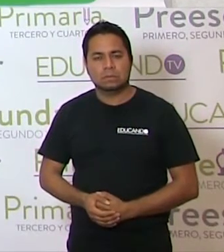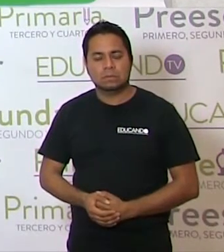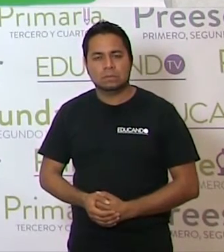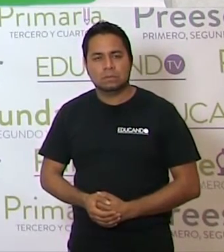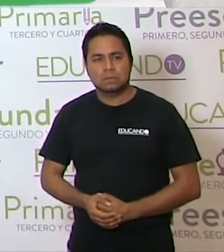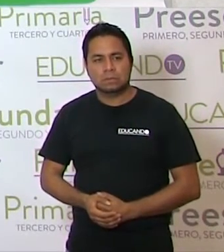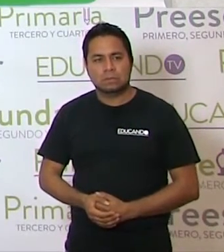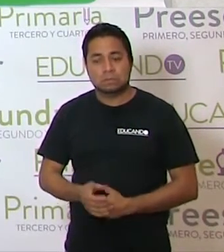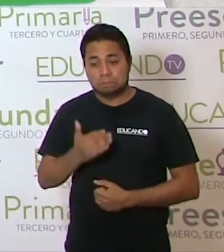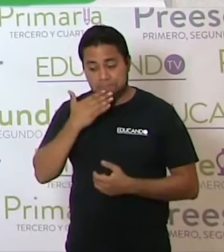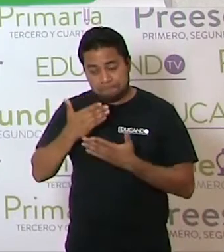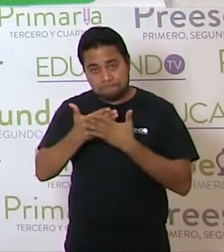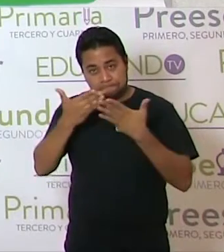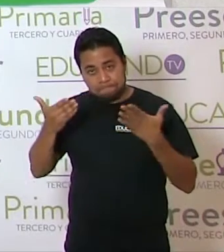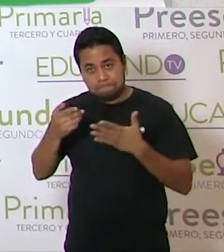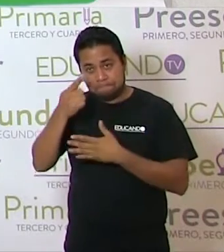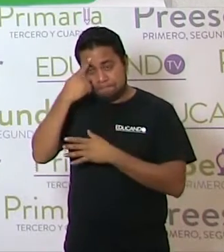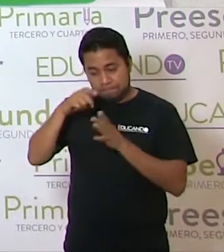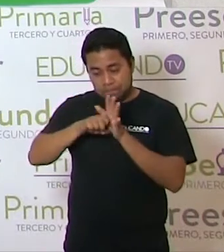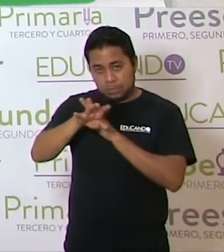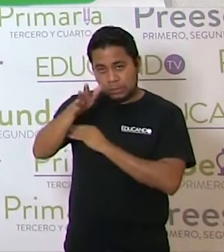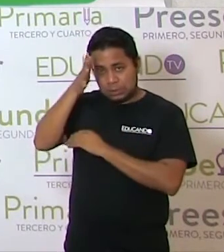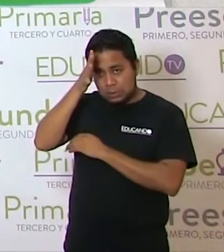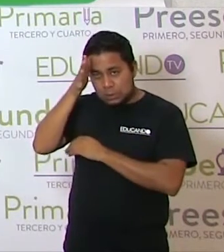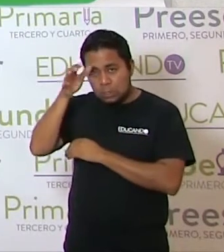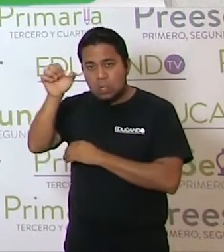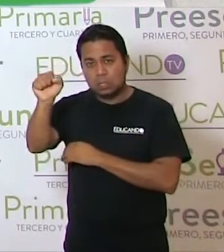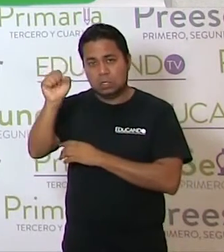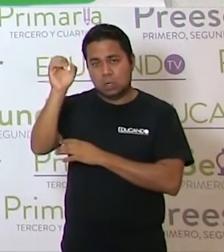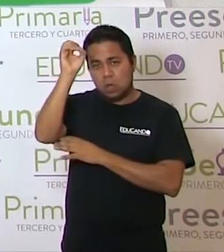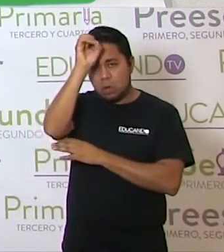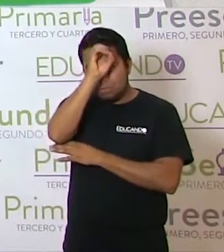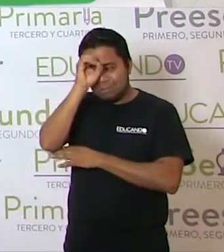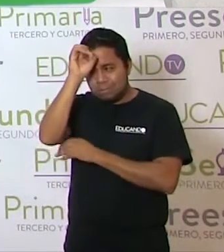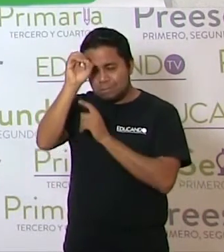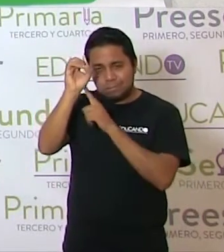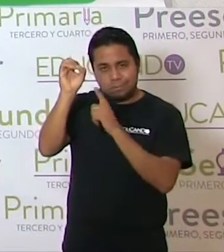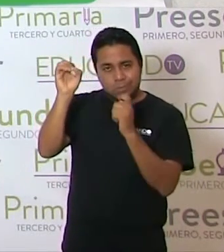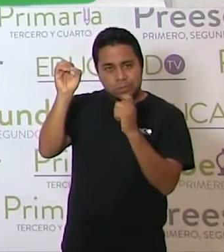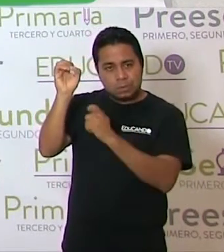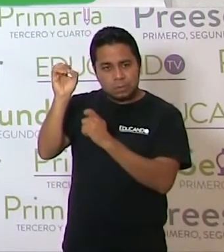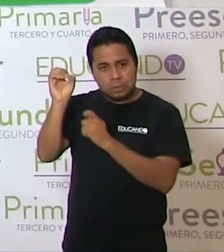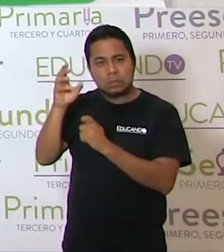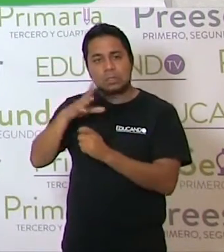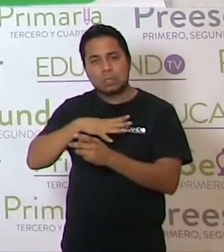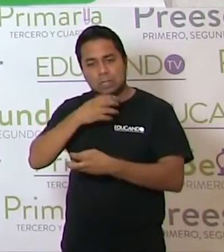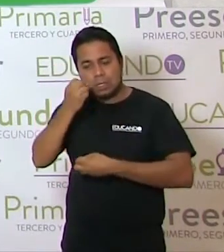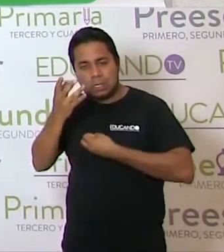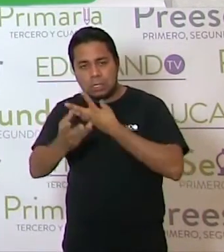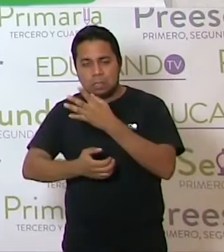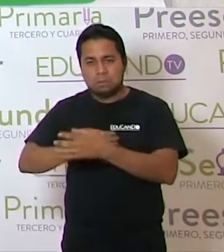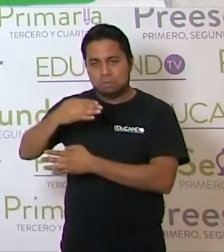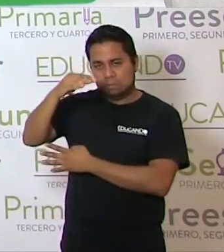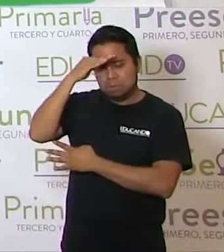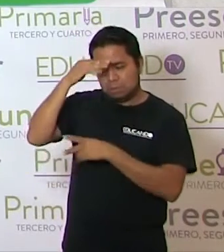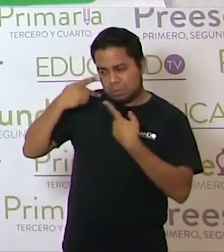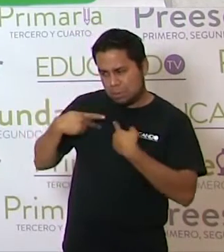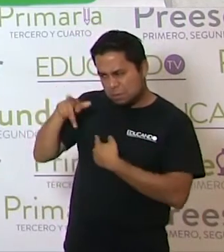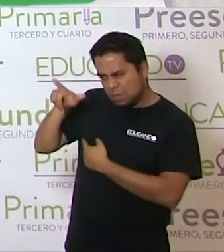un significado o concepto de una opinión es que expresan el pensamiento de la